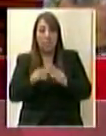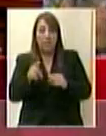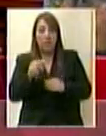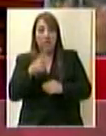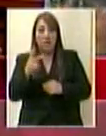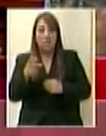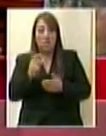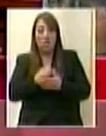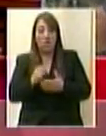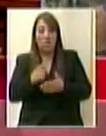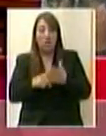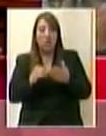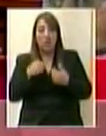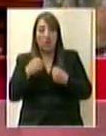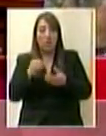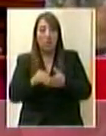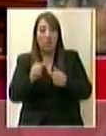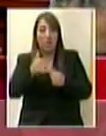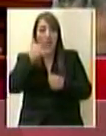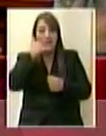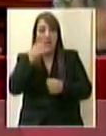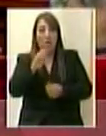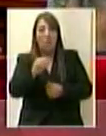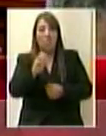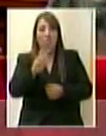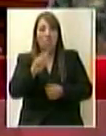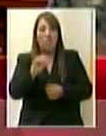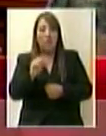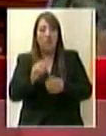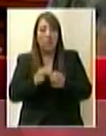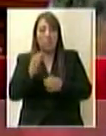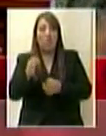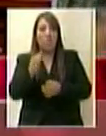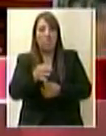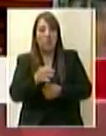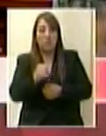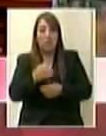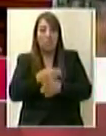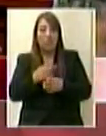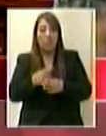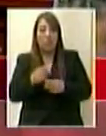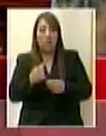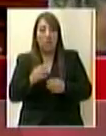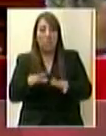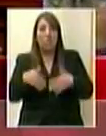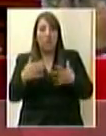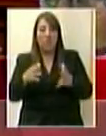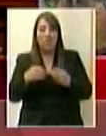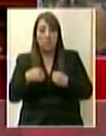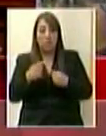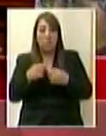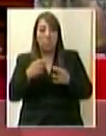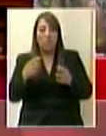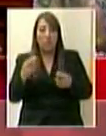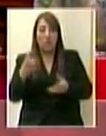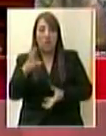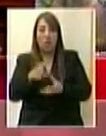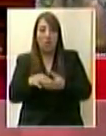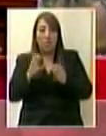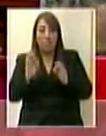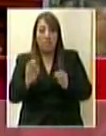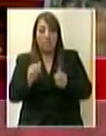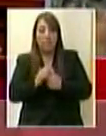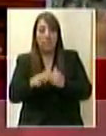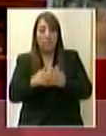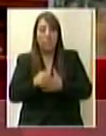este tercer contrato que corresponde a la telefonía móvil de provincias de manera de poder adoptar una política integral respecto